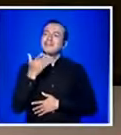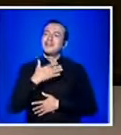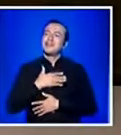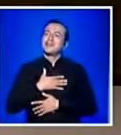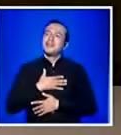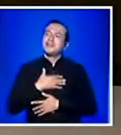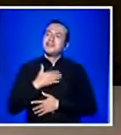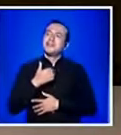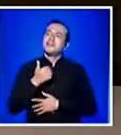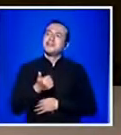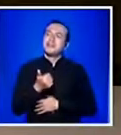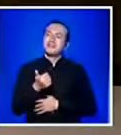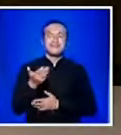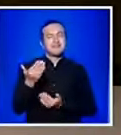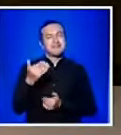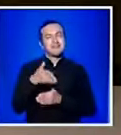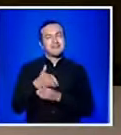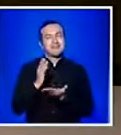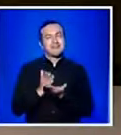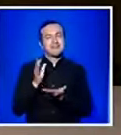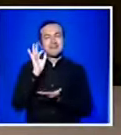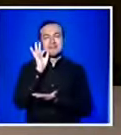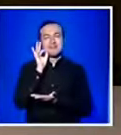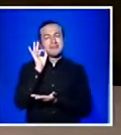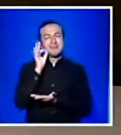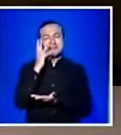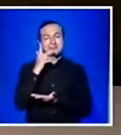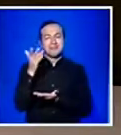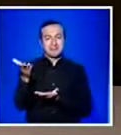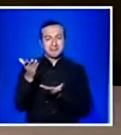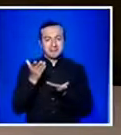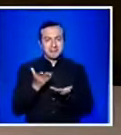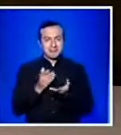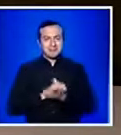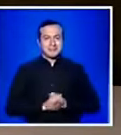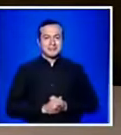gatito? Tráigase unos aguacatitos bien bonitos, que los vi en el avance.